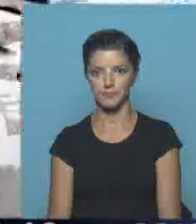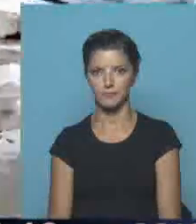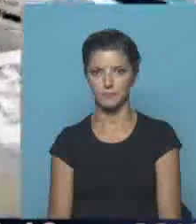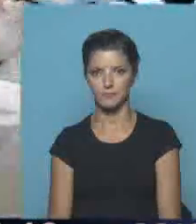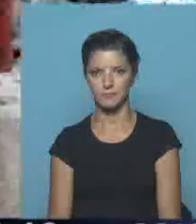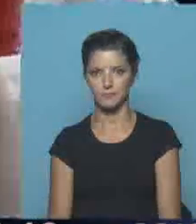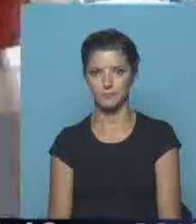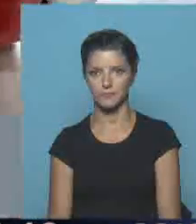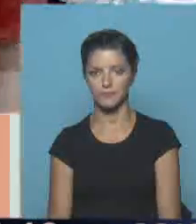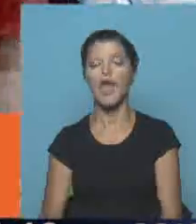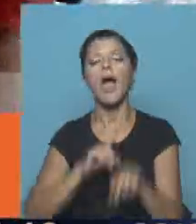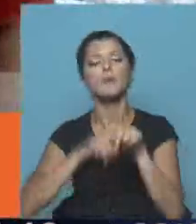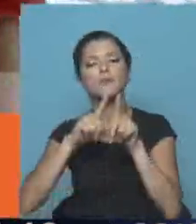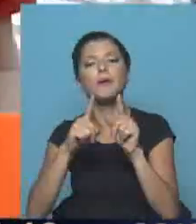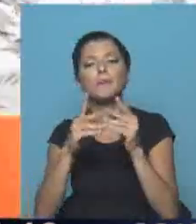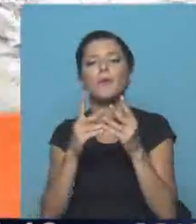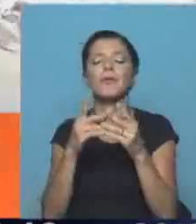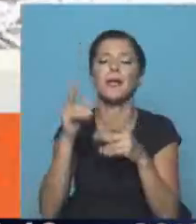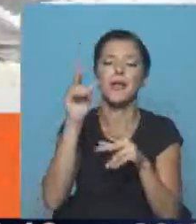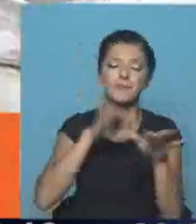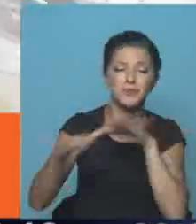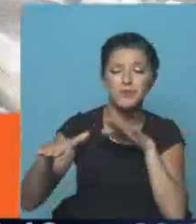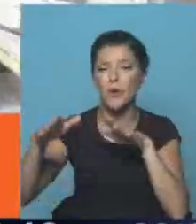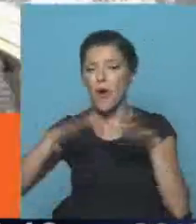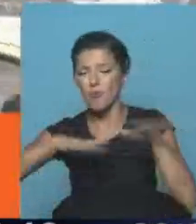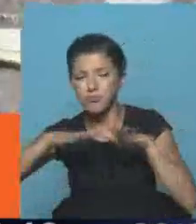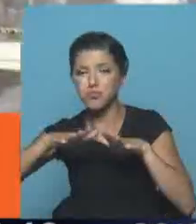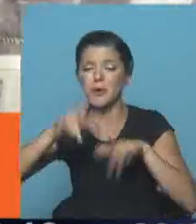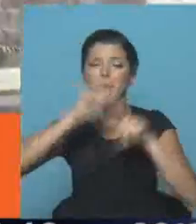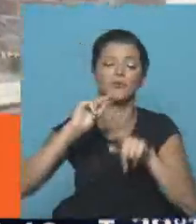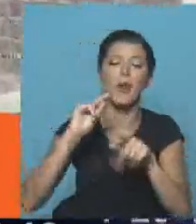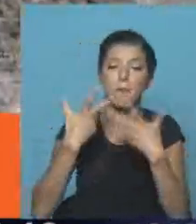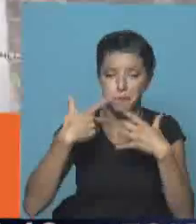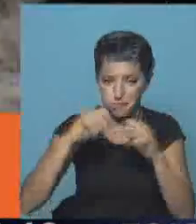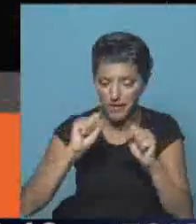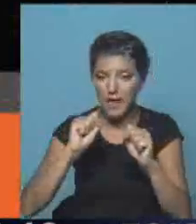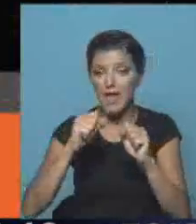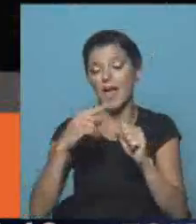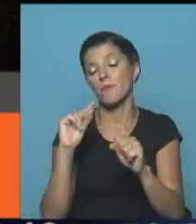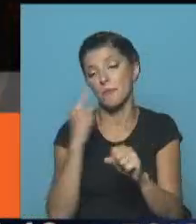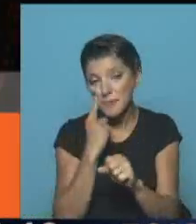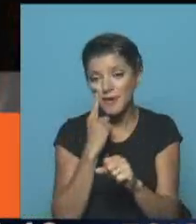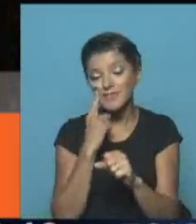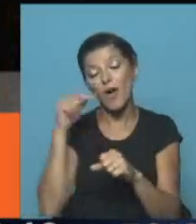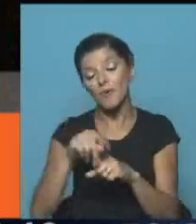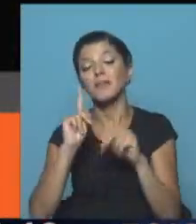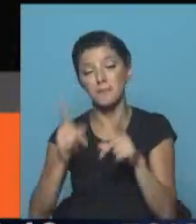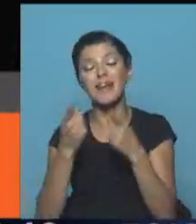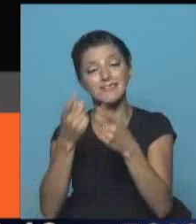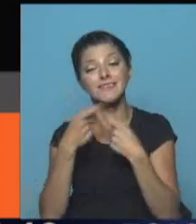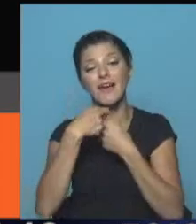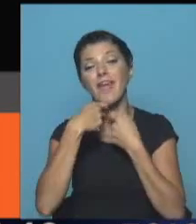Mientras se desvanece la esperanza de encontrar sobrevivientes del terremoto que azotó Ecuador el sábado, crece la necesidad de asistir a los habitantes de las zonas